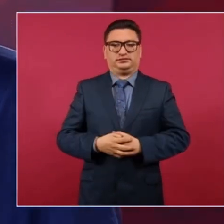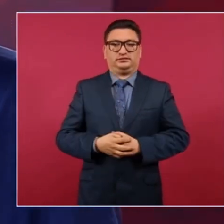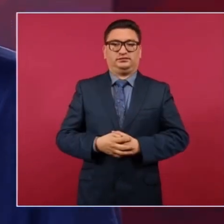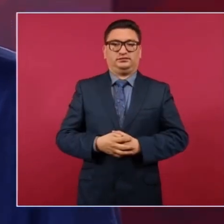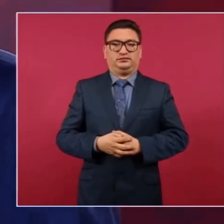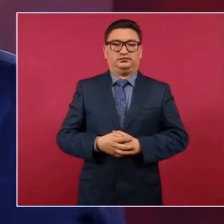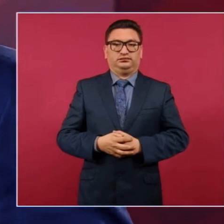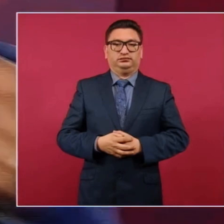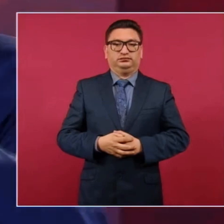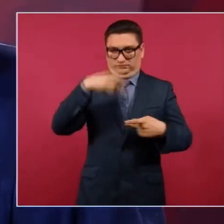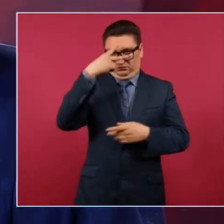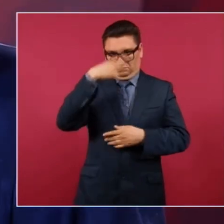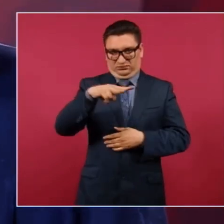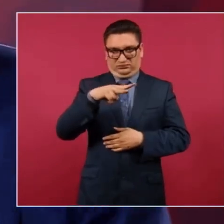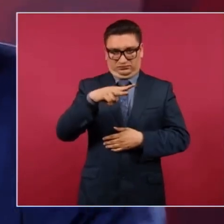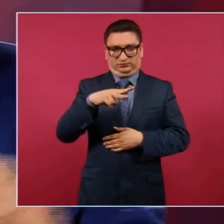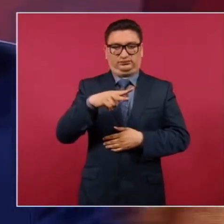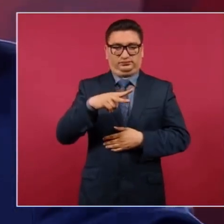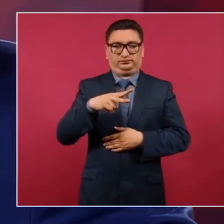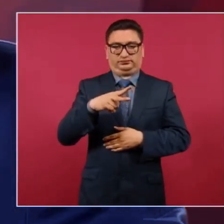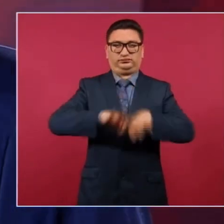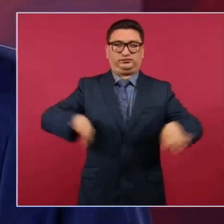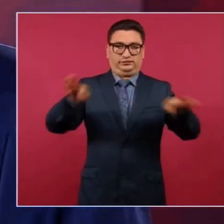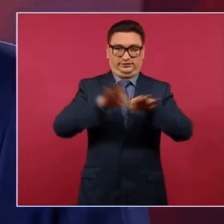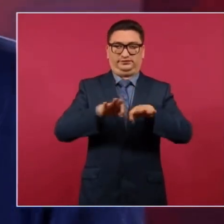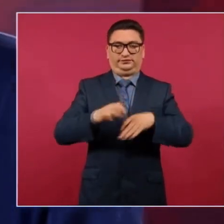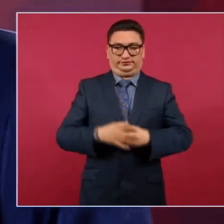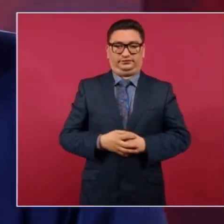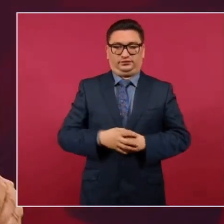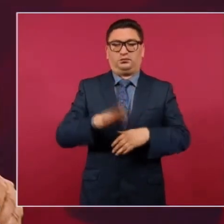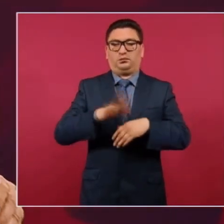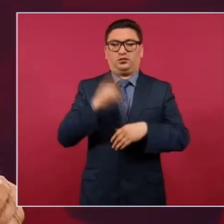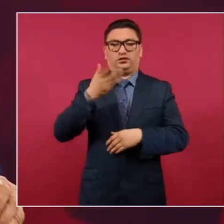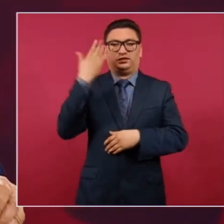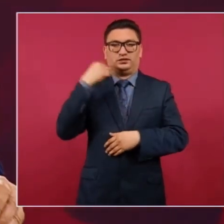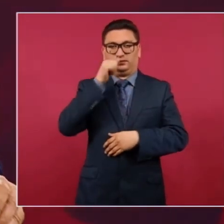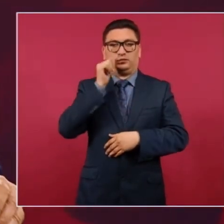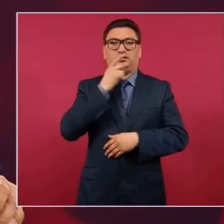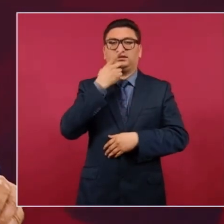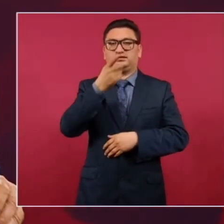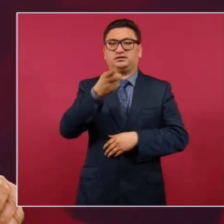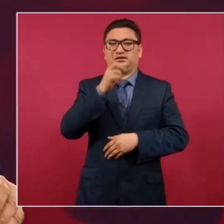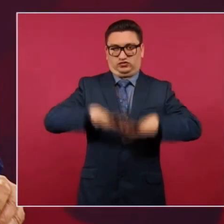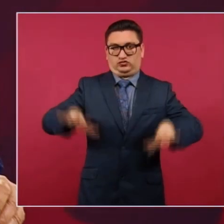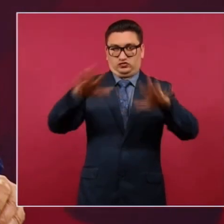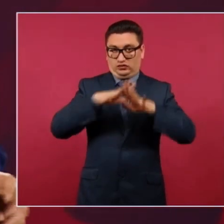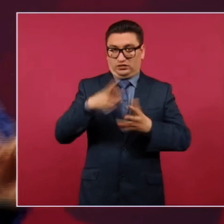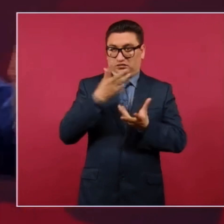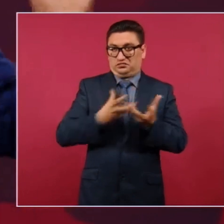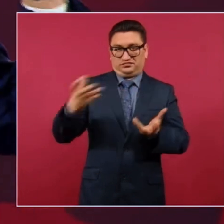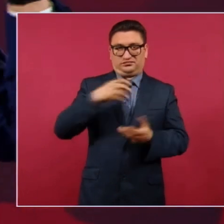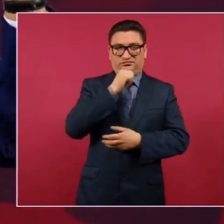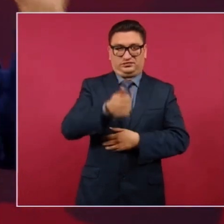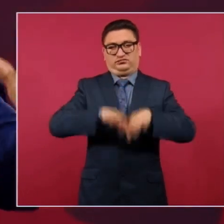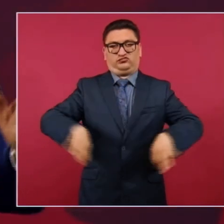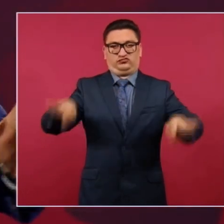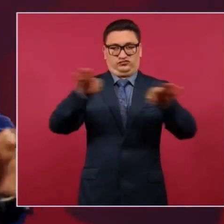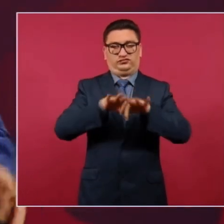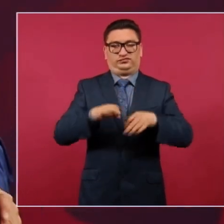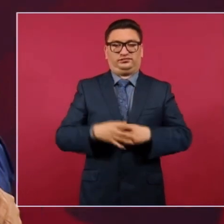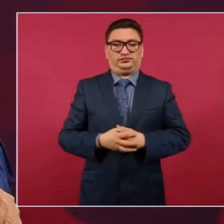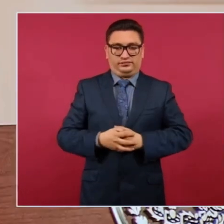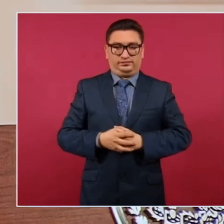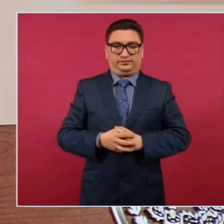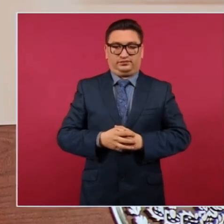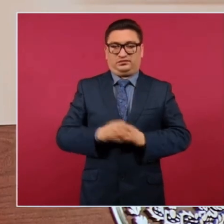eso. Además del pueblo, que es lo mero principal, porque decía Juárez, con el pueblo todo, sin el pueblo nada. Estas dos instituciones nos